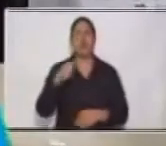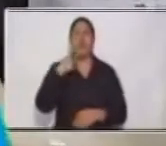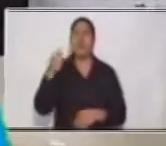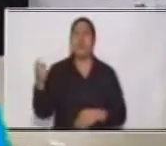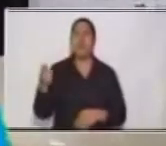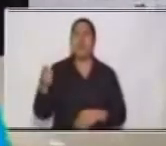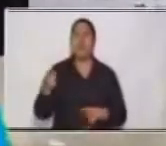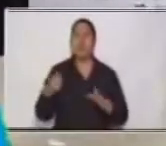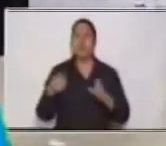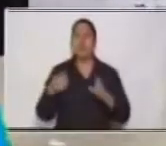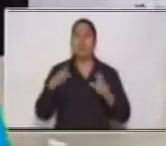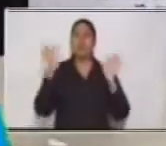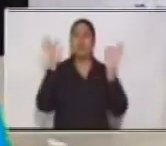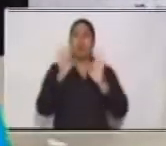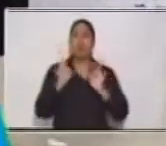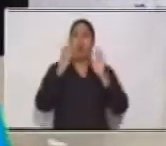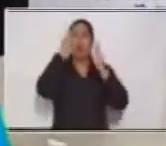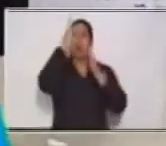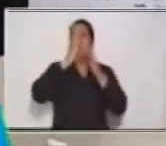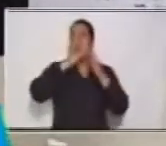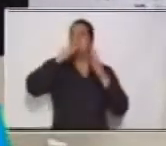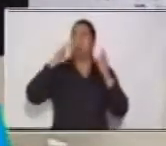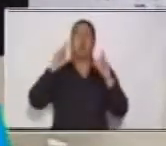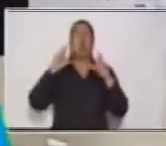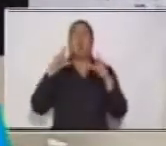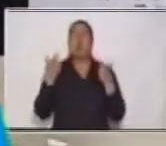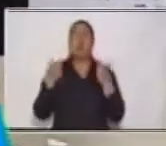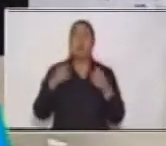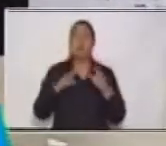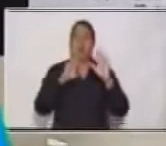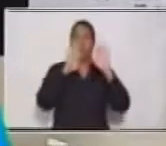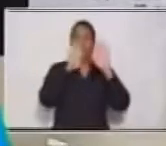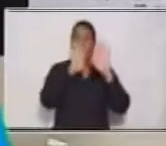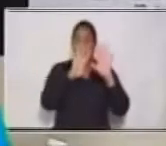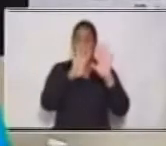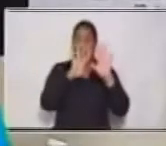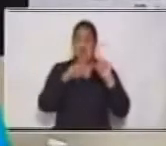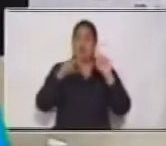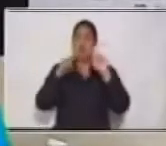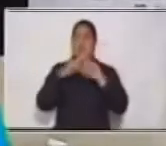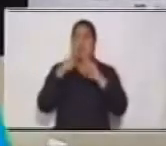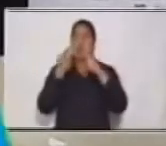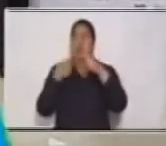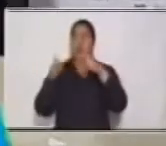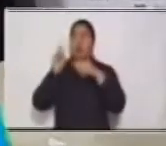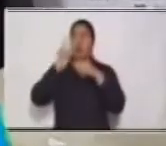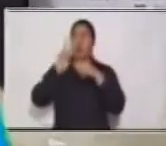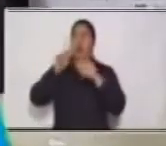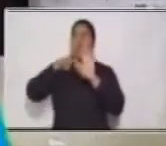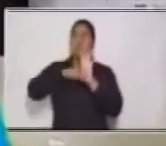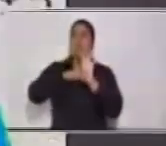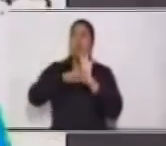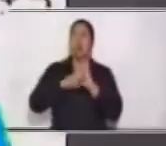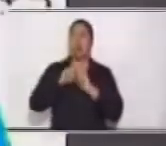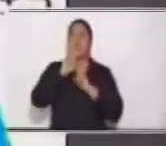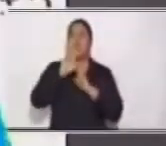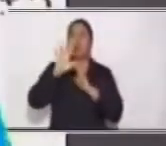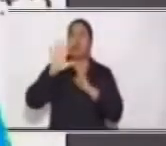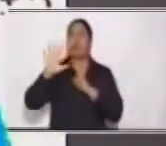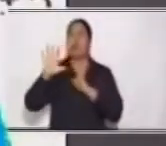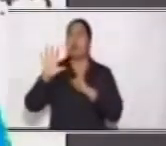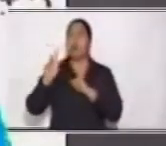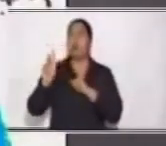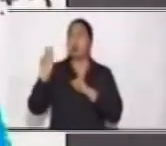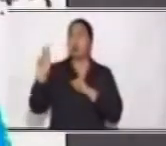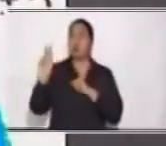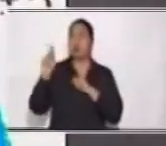esta ecuación que tenemos acá. 9x cuadrado menos 25y cuadrado igual a